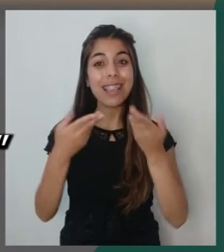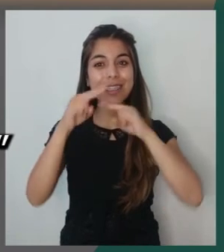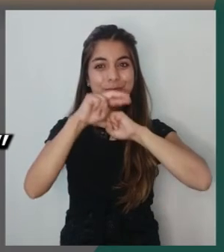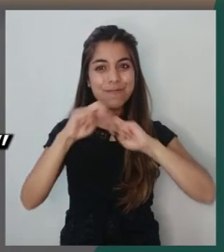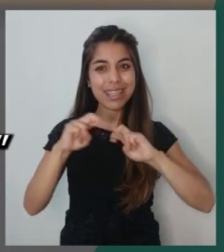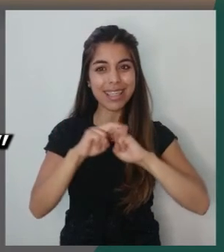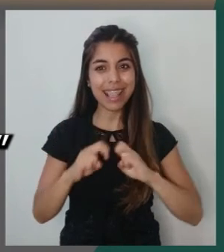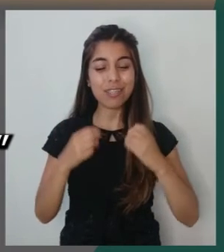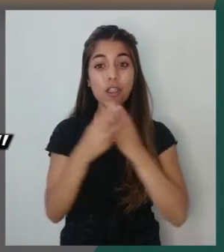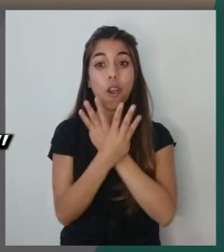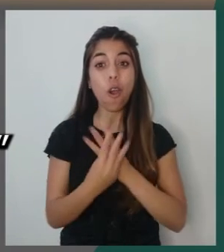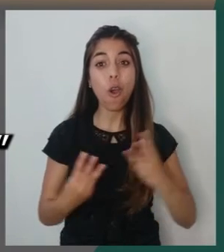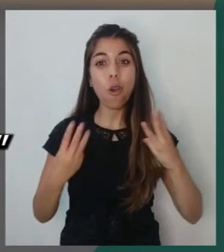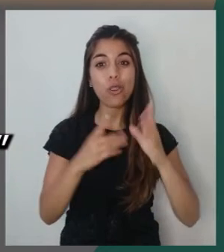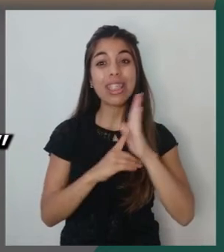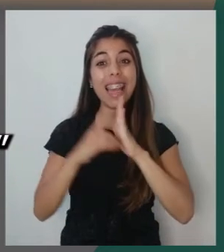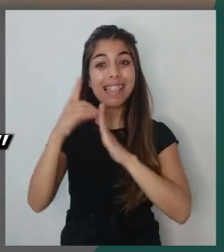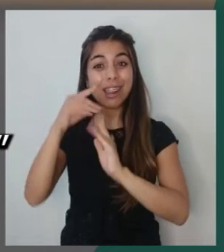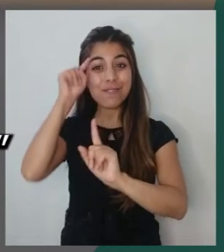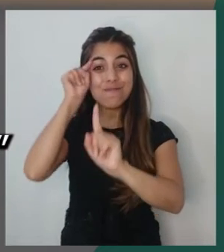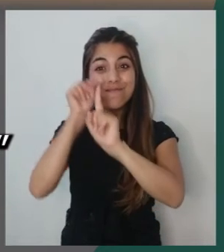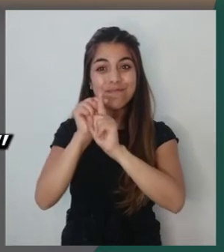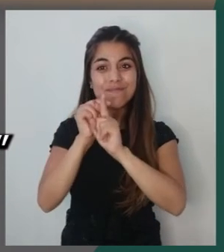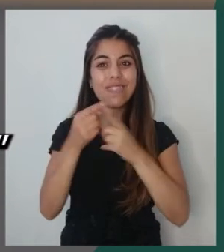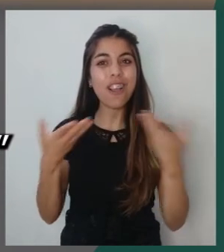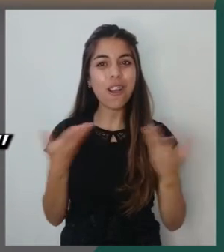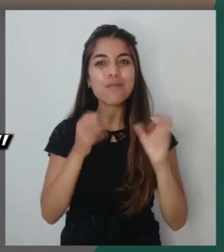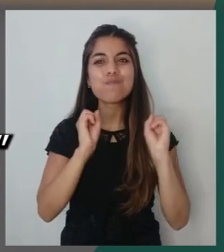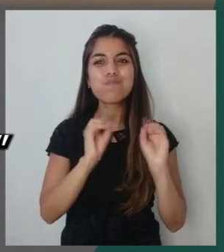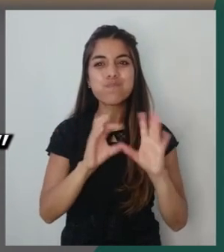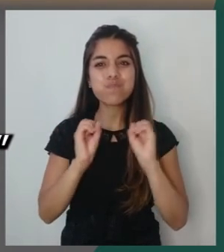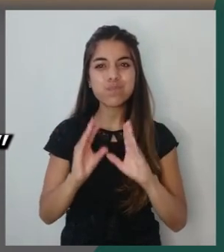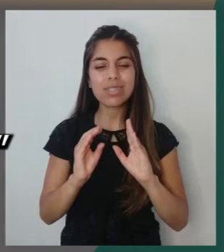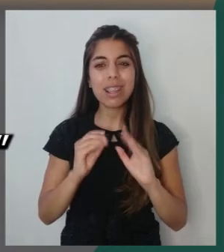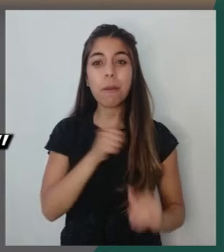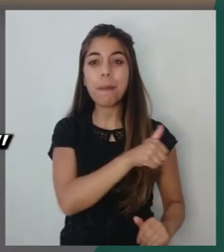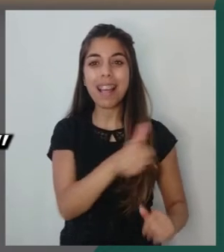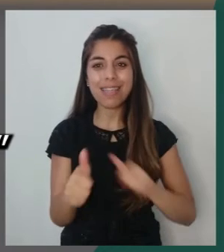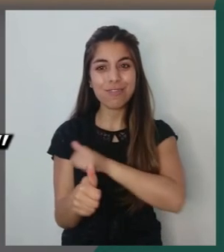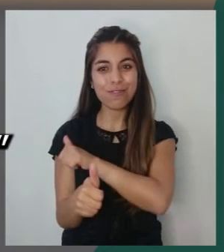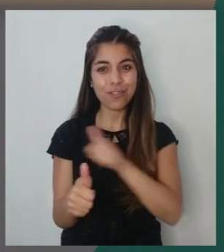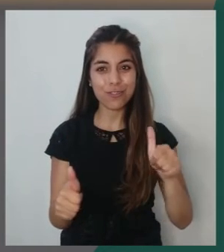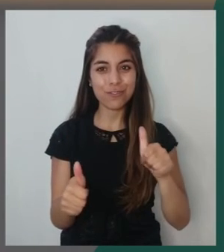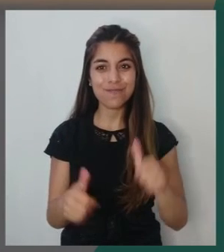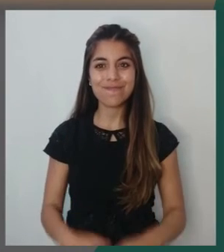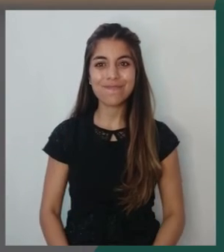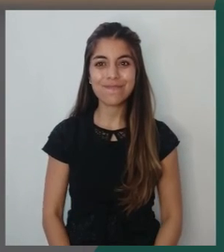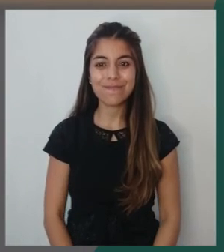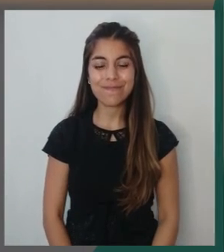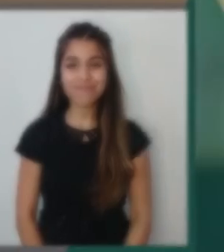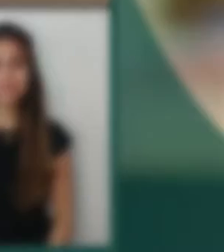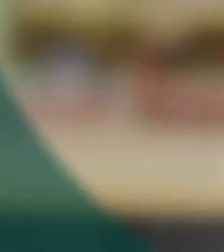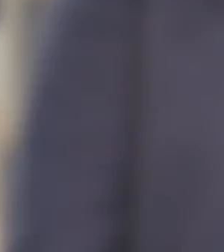se enmarca en el objetivo de desarrollo sostenible, garantizar educación para todas y todos.